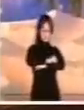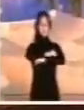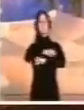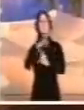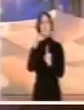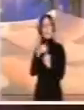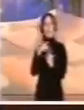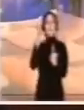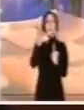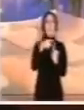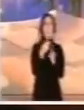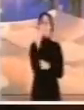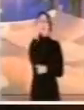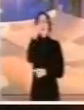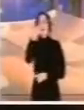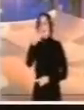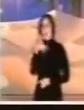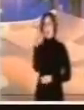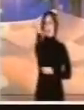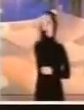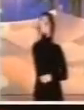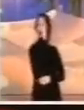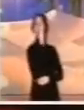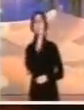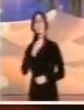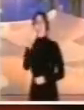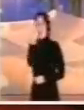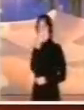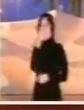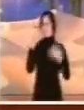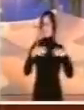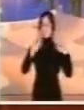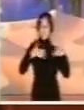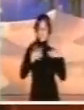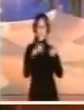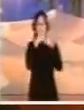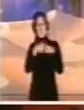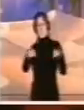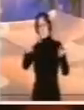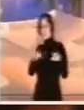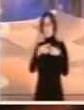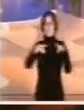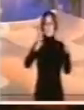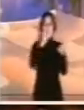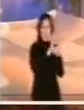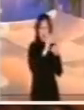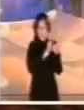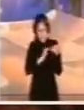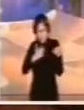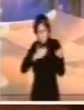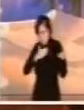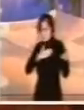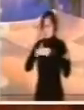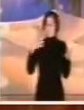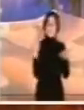que ponga pintura, disfraz y careta, que suenen las notas de todas mis letras. Escucha